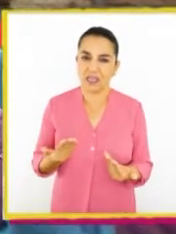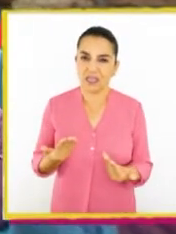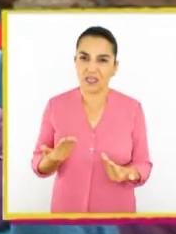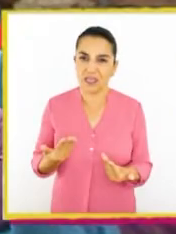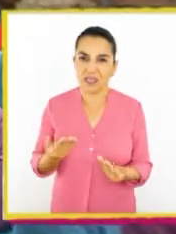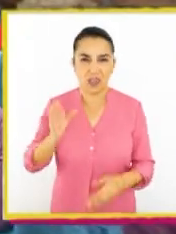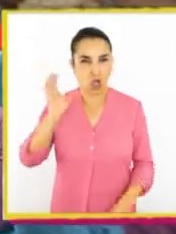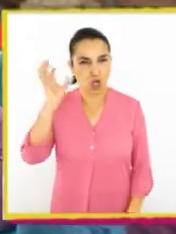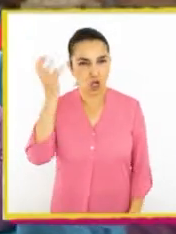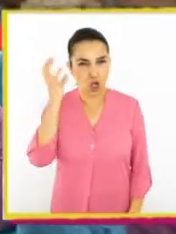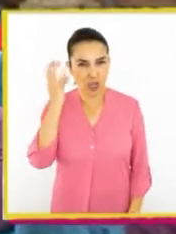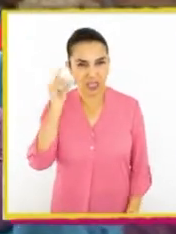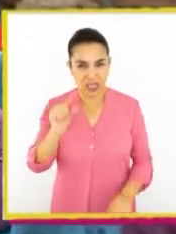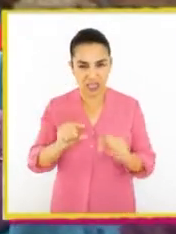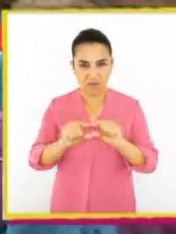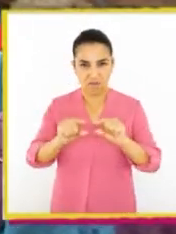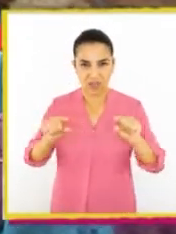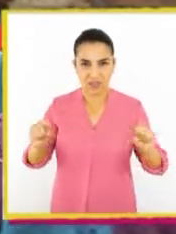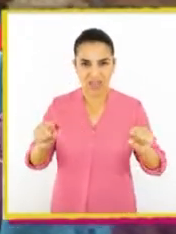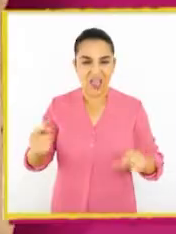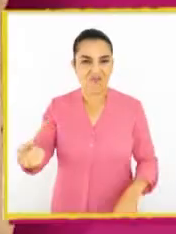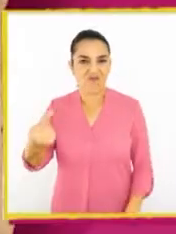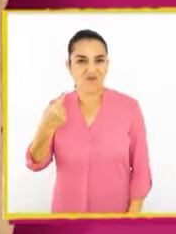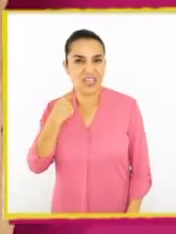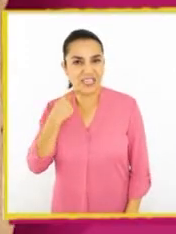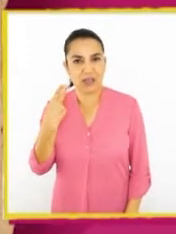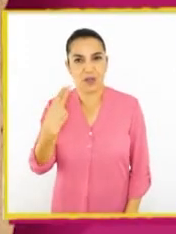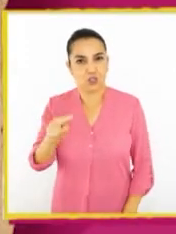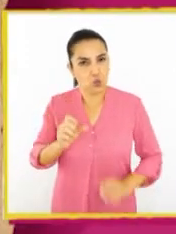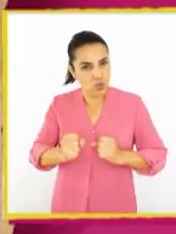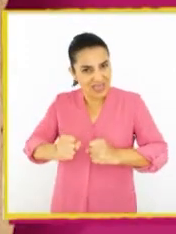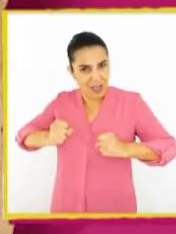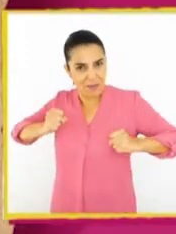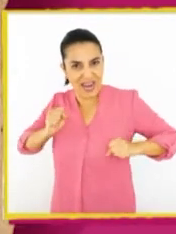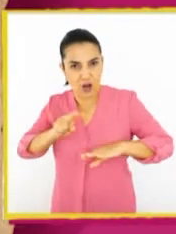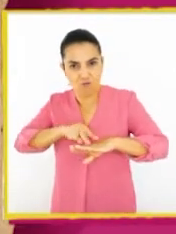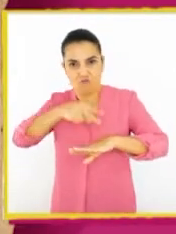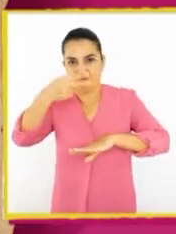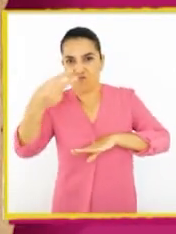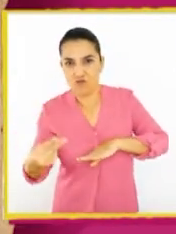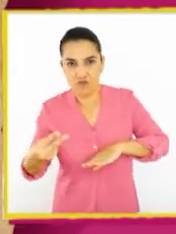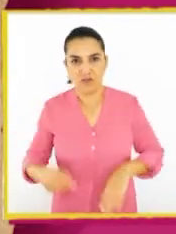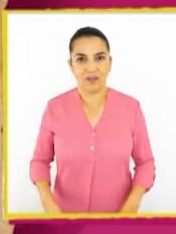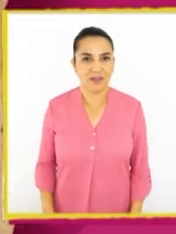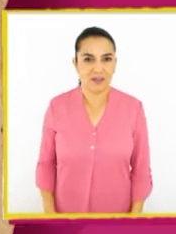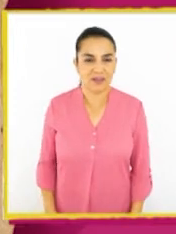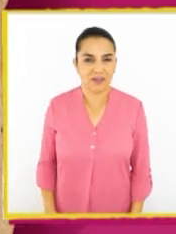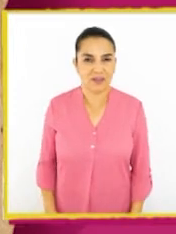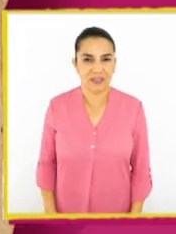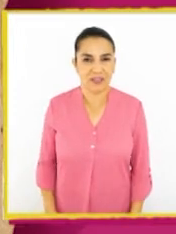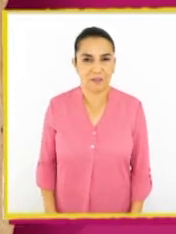¿Qué? ¿Quién no entiende la frase víctima de su temerario arrojo?